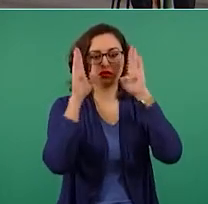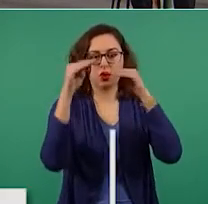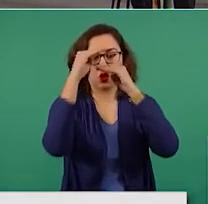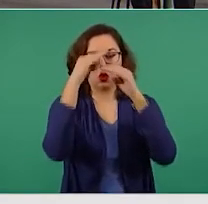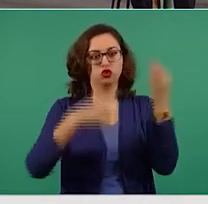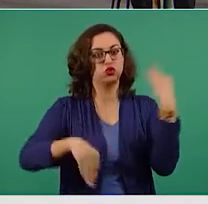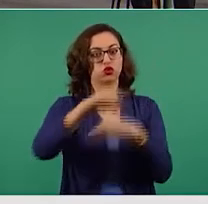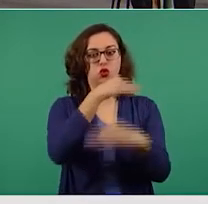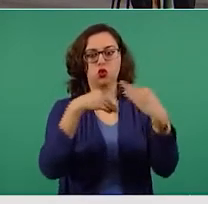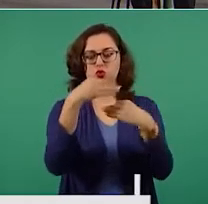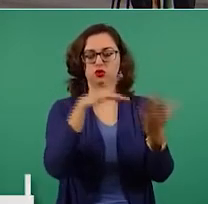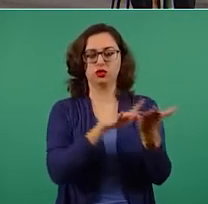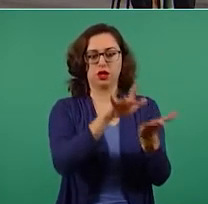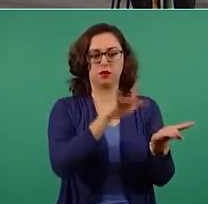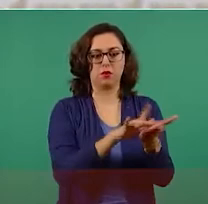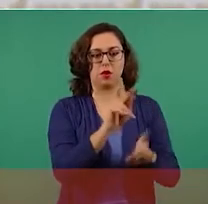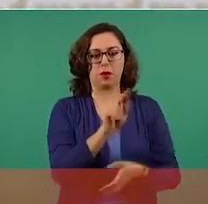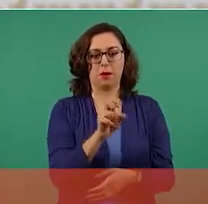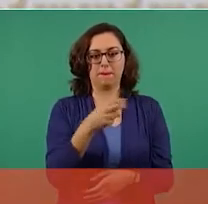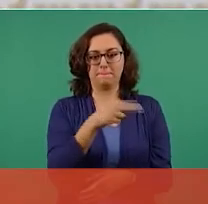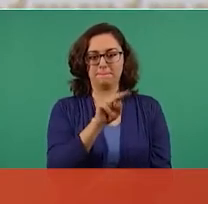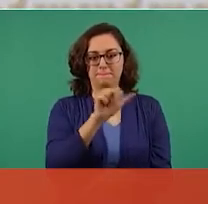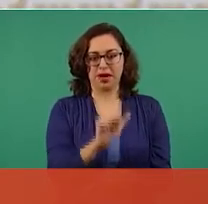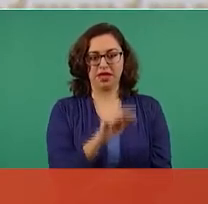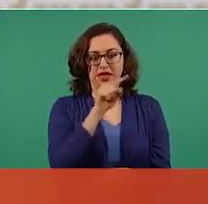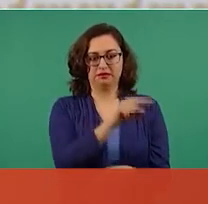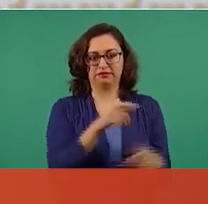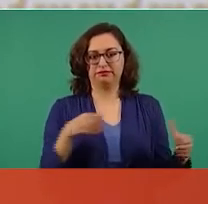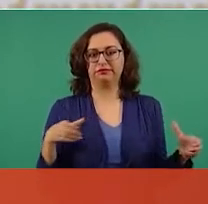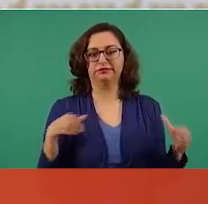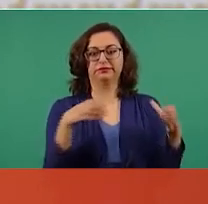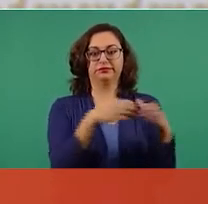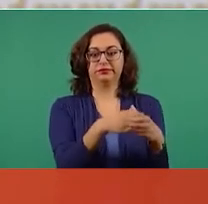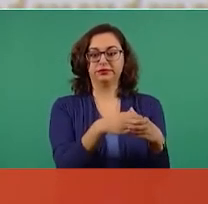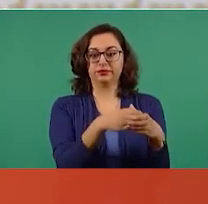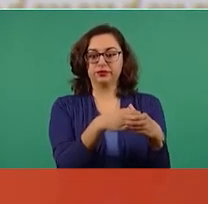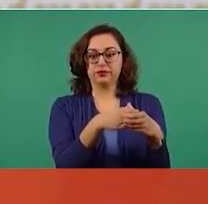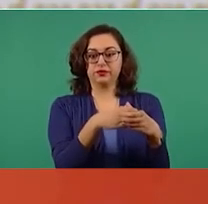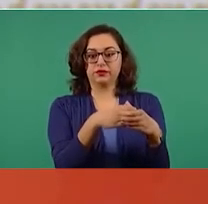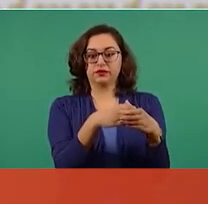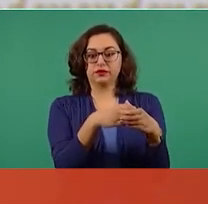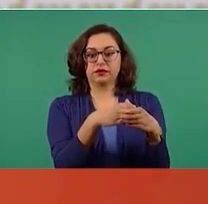conservador, del supremo poder conservador.